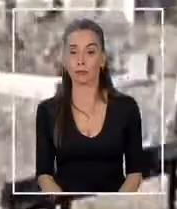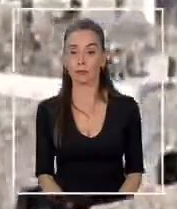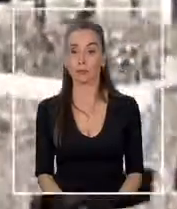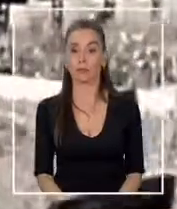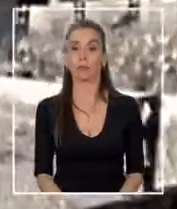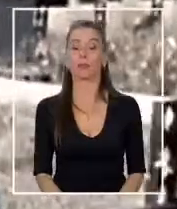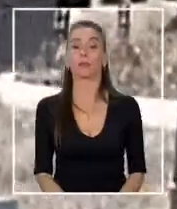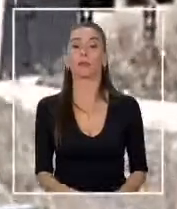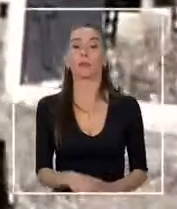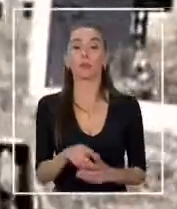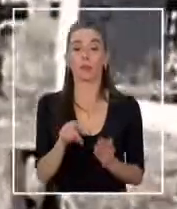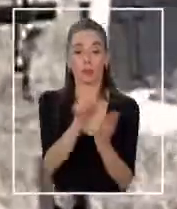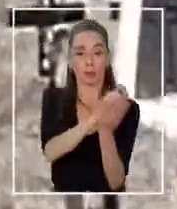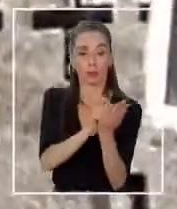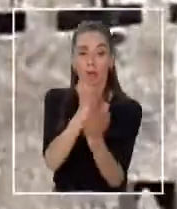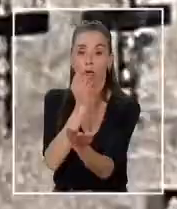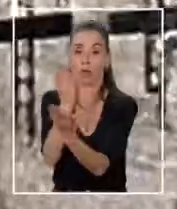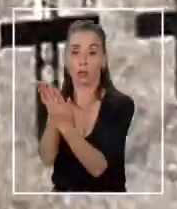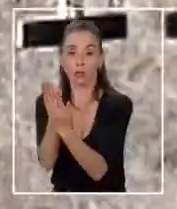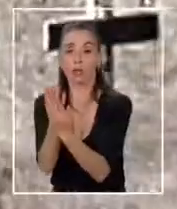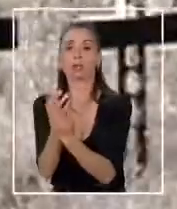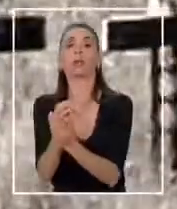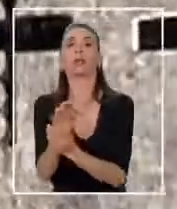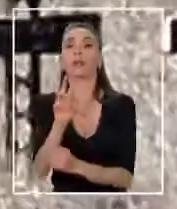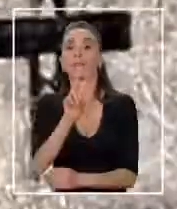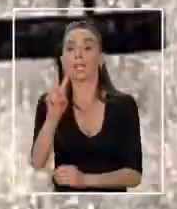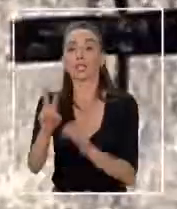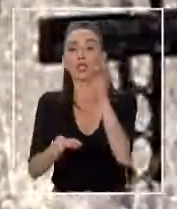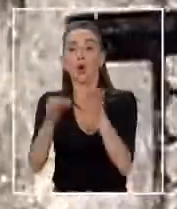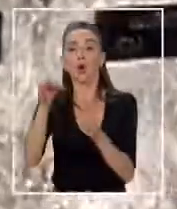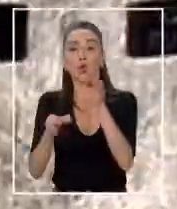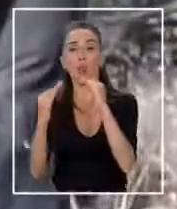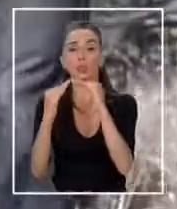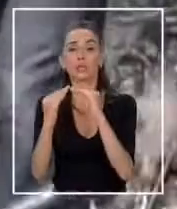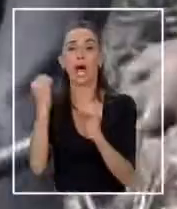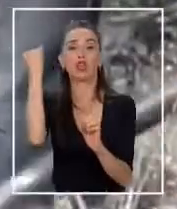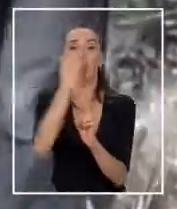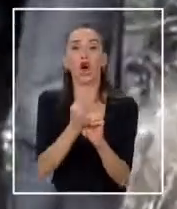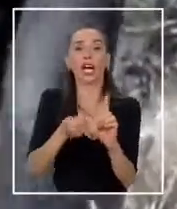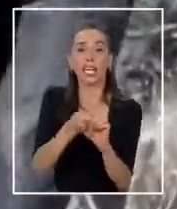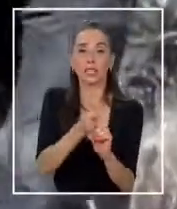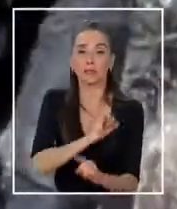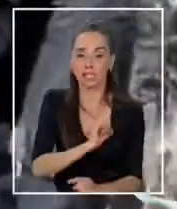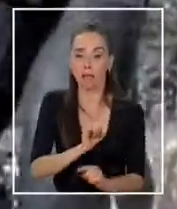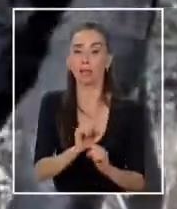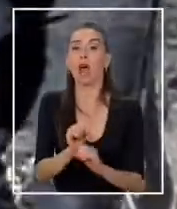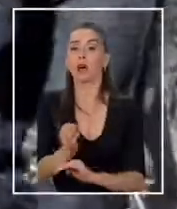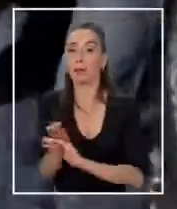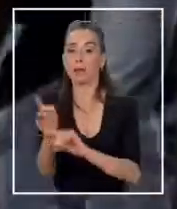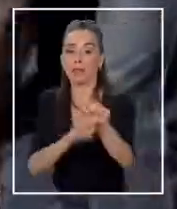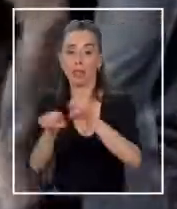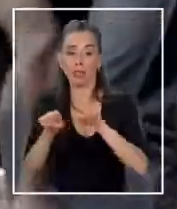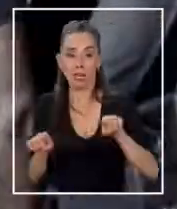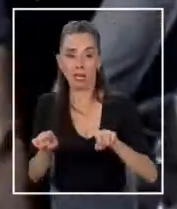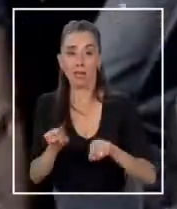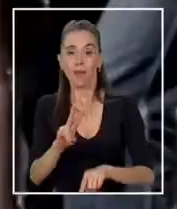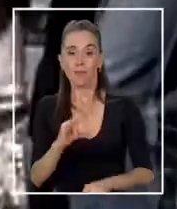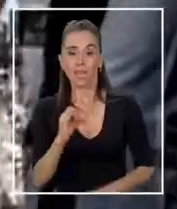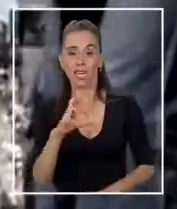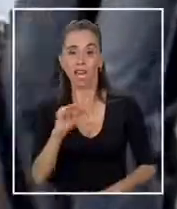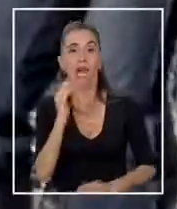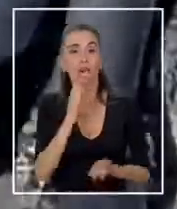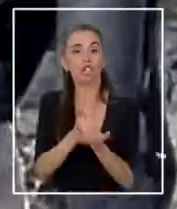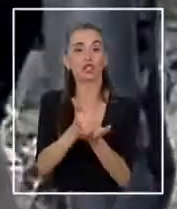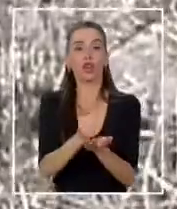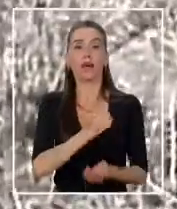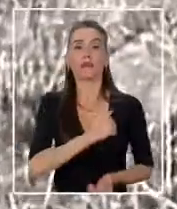El escrito fue interpuesto ante el 22º Juzgado del Crimen de Santiago. Se solicita una serie de diligencias que, según la Vicaría de la